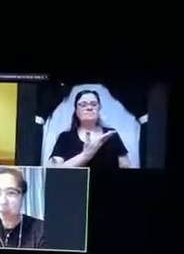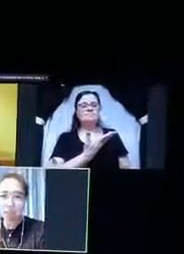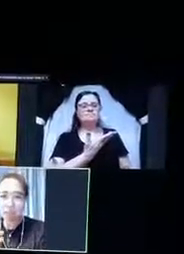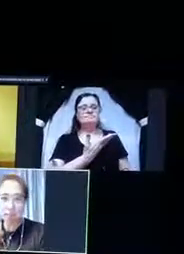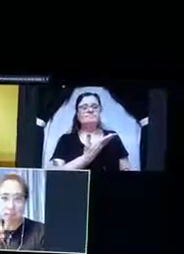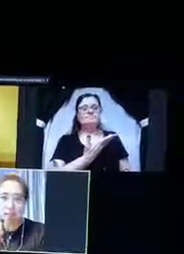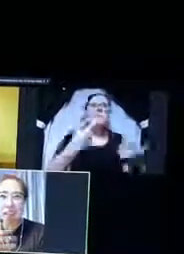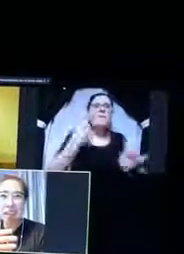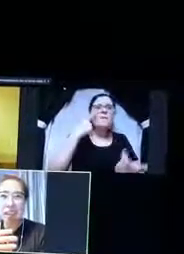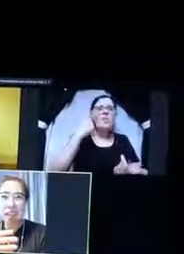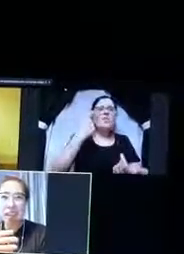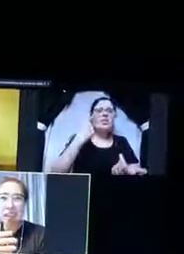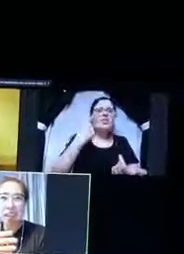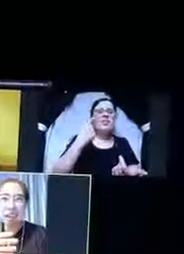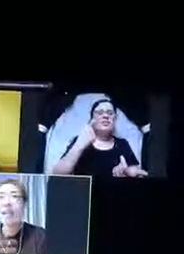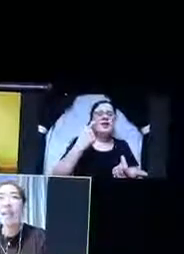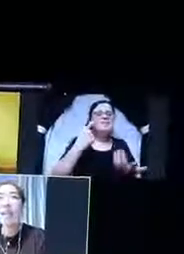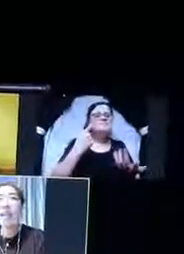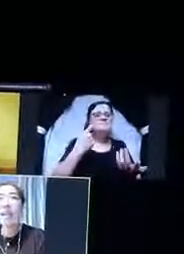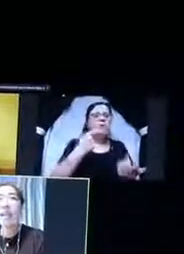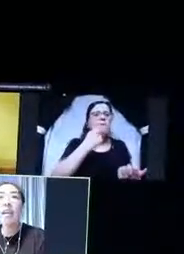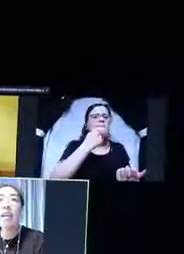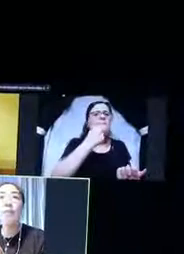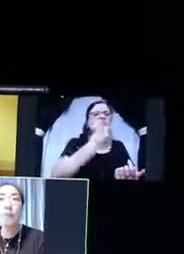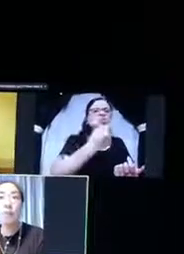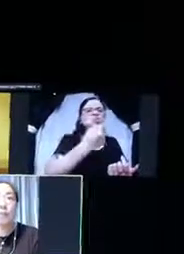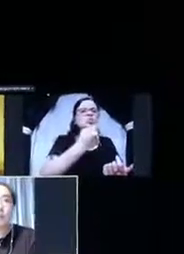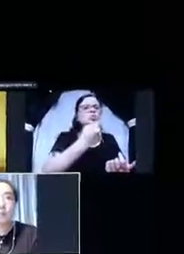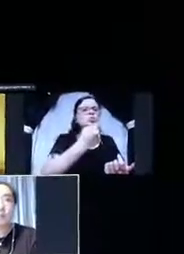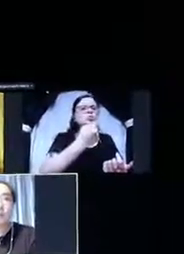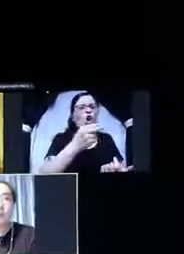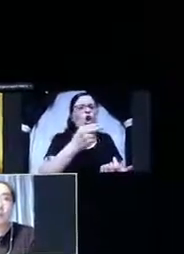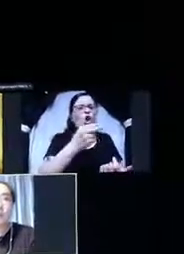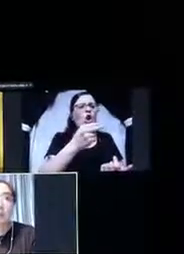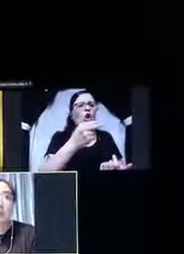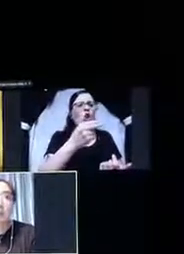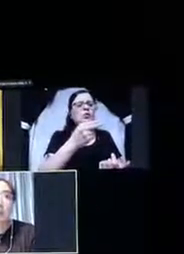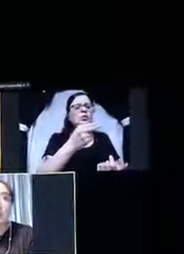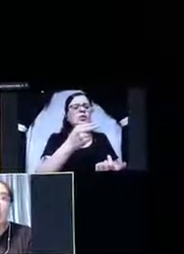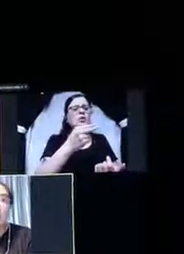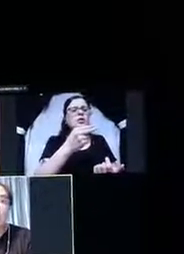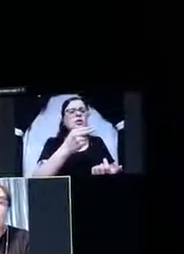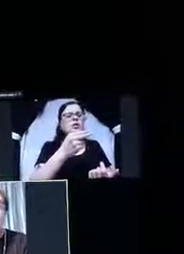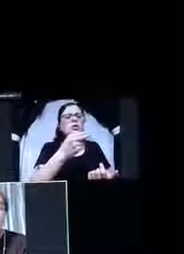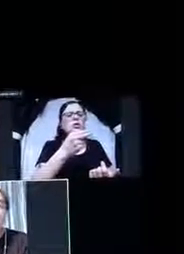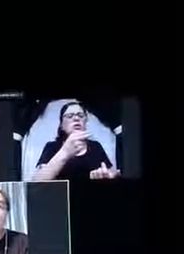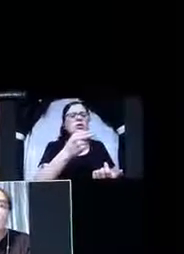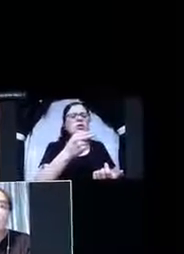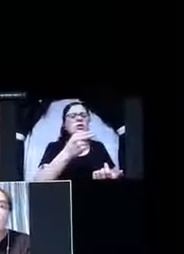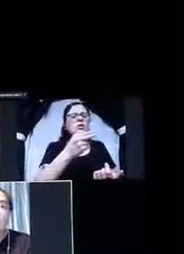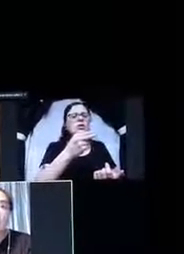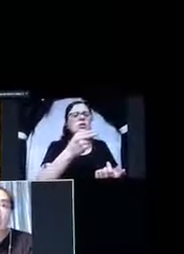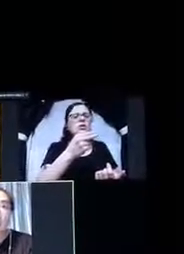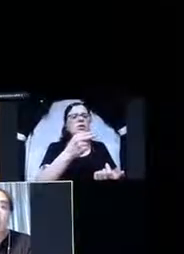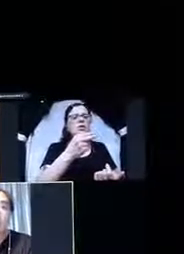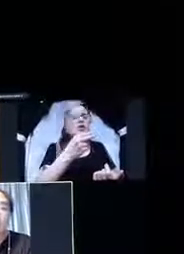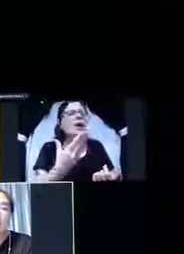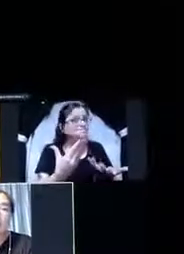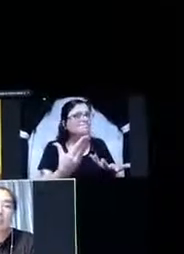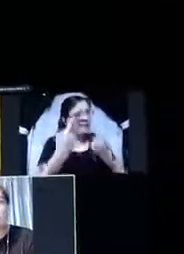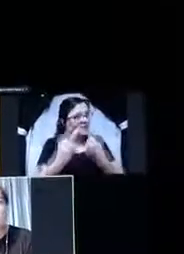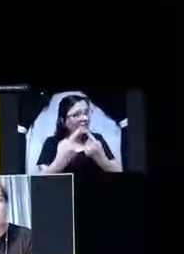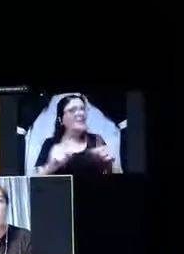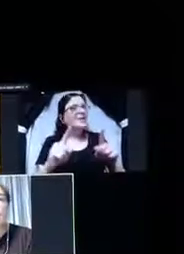uno jamás le pregunta por qué, ¿no? Era como, elegí sí o no. Y ahí fue cuando ella me dijo que tenía miedo